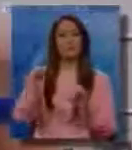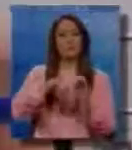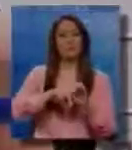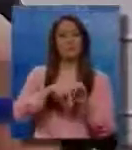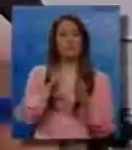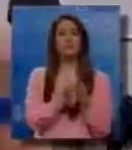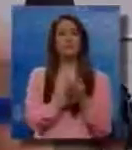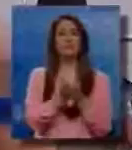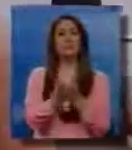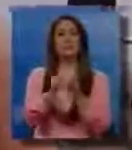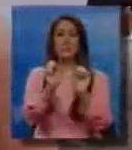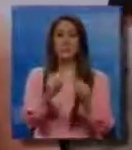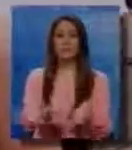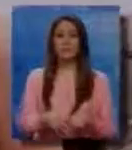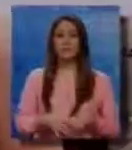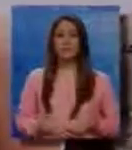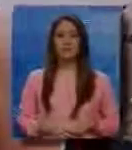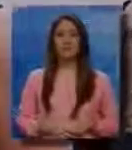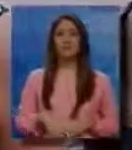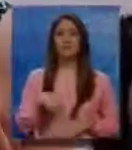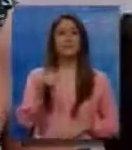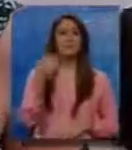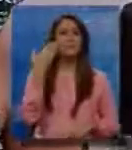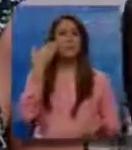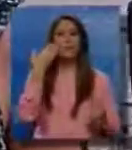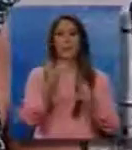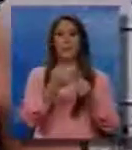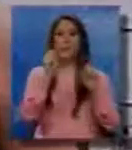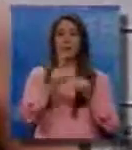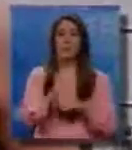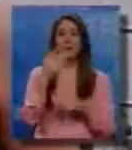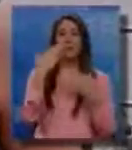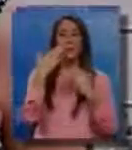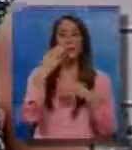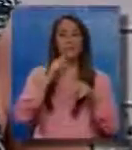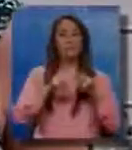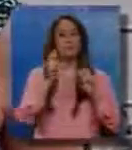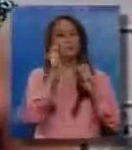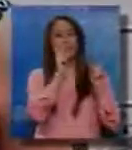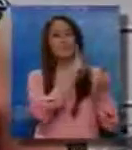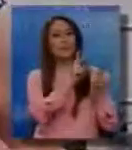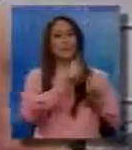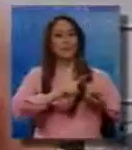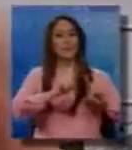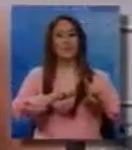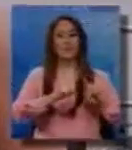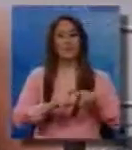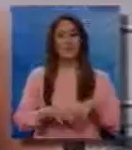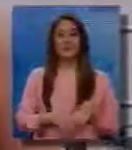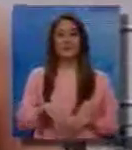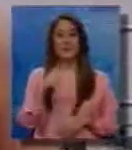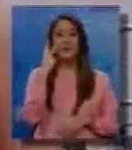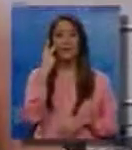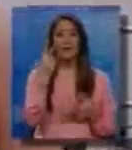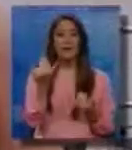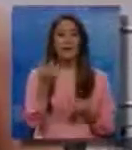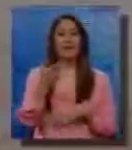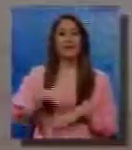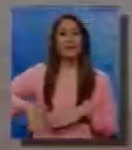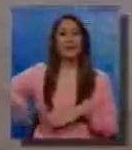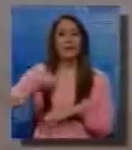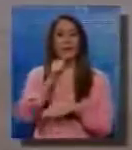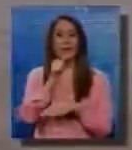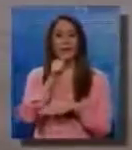los 4 puntos. Y la idea es que es una forma alternativa de ver Guayaquil, poder verlo con otros ojos, redescubrirlo esta vez desde el